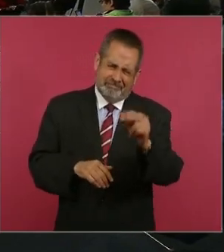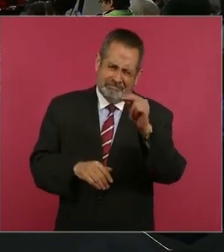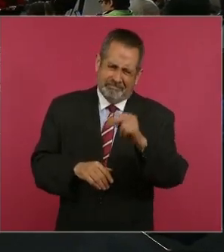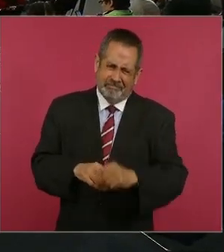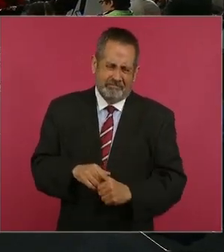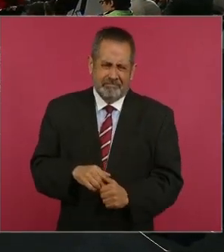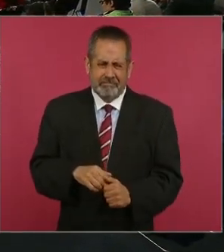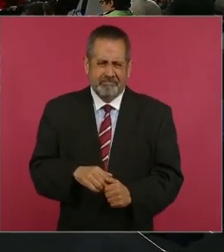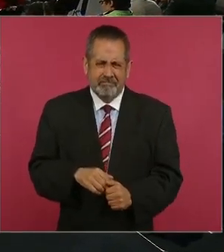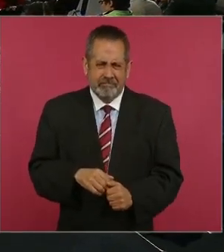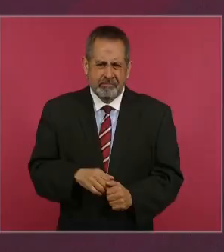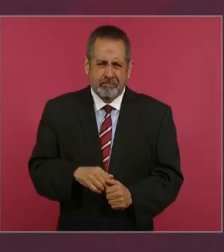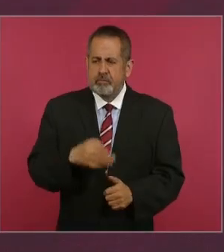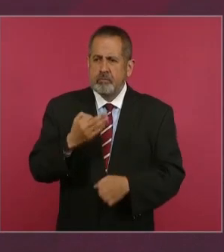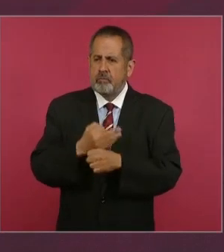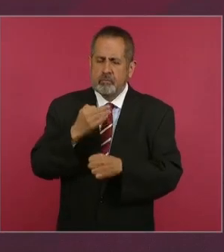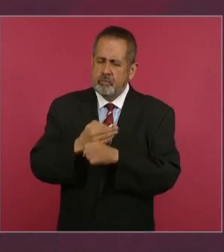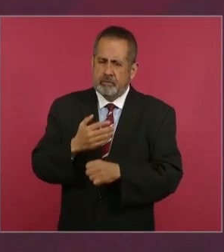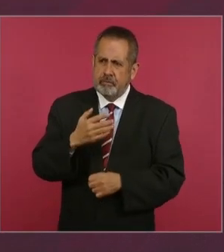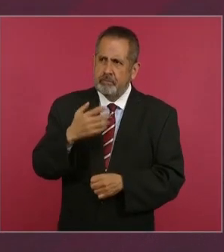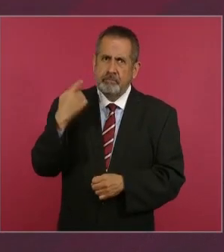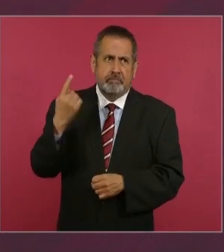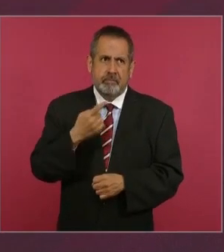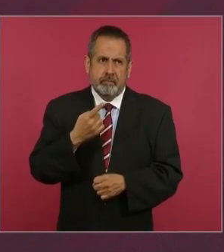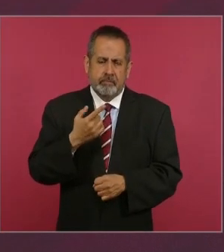vil no son tiemp